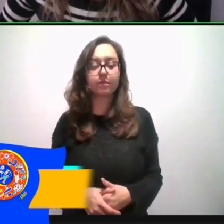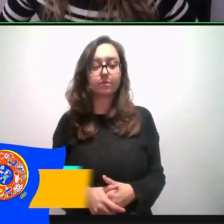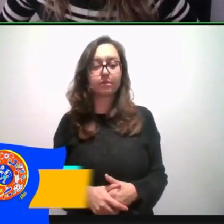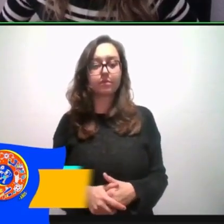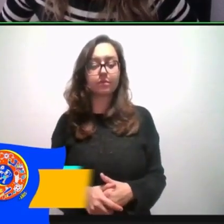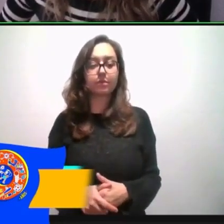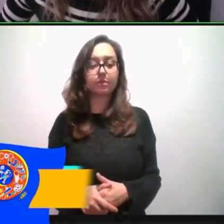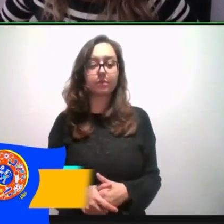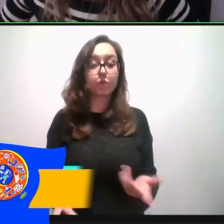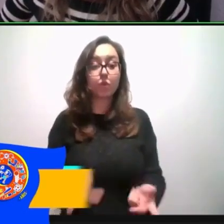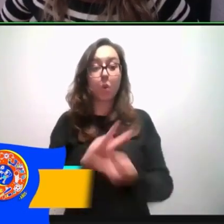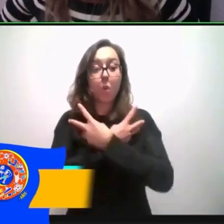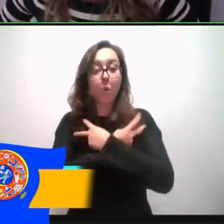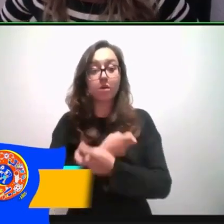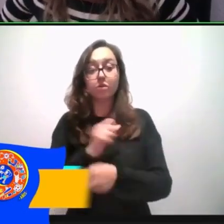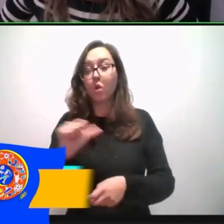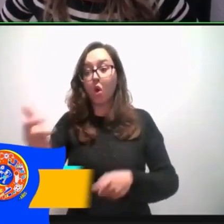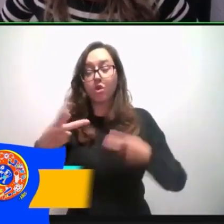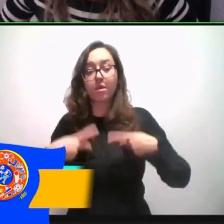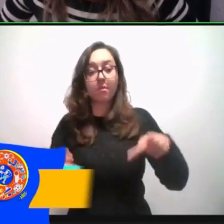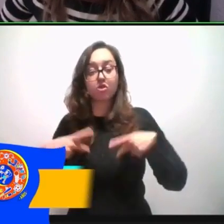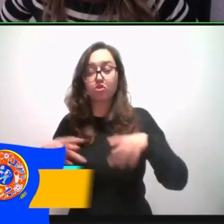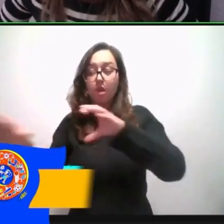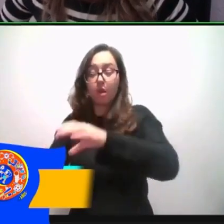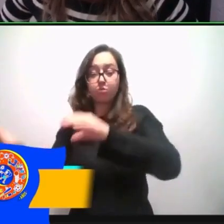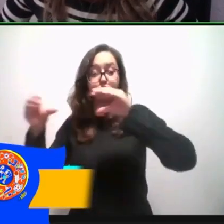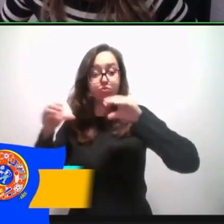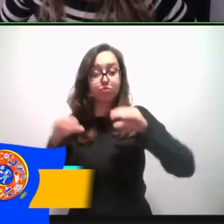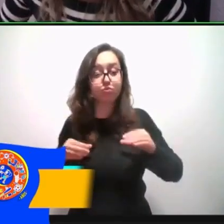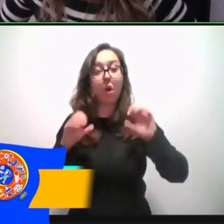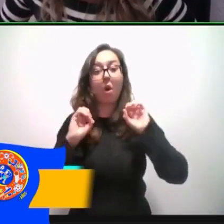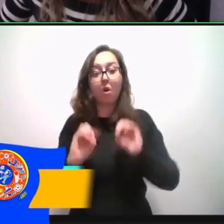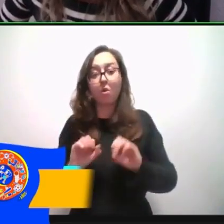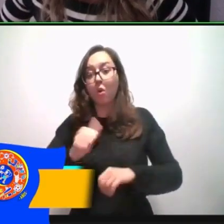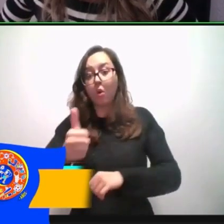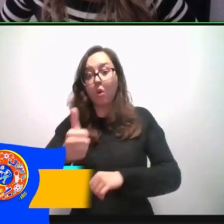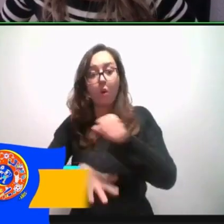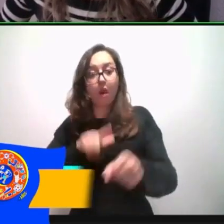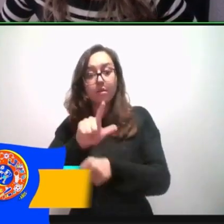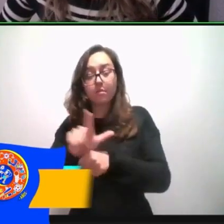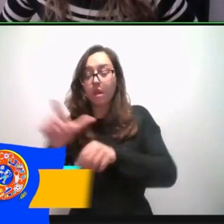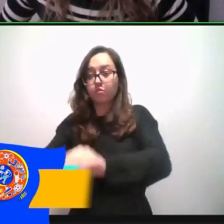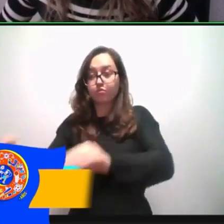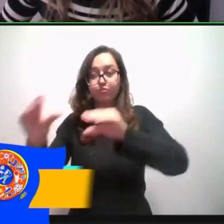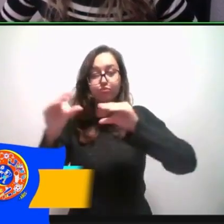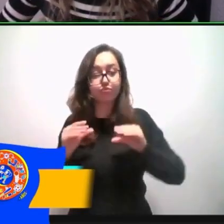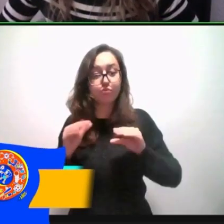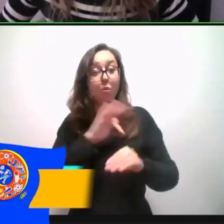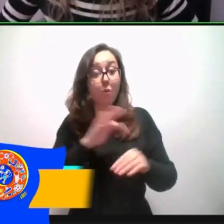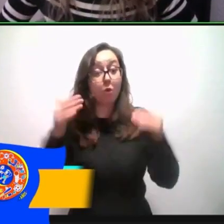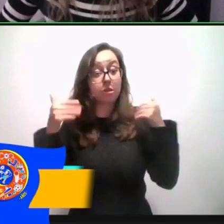otra persona o incluso de alguna otra especie? Y de ser así, ¿cuáles serían los riesgos para el paciente?